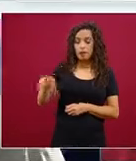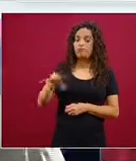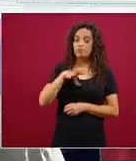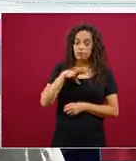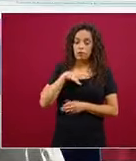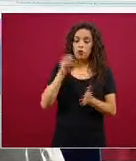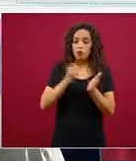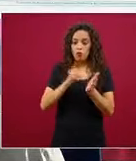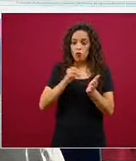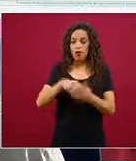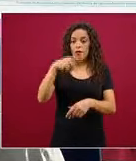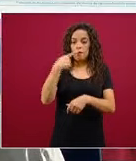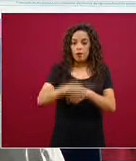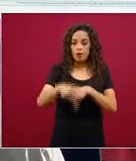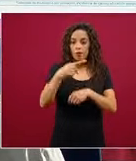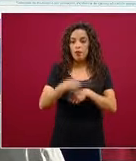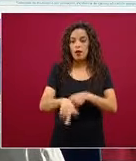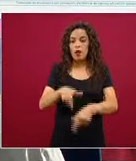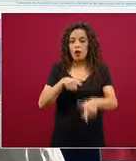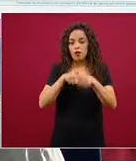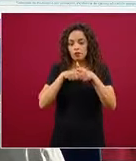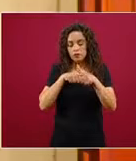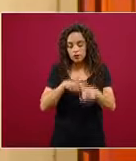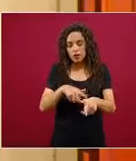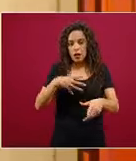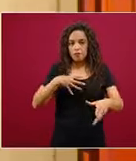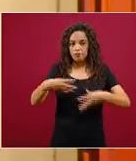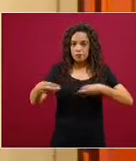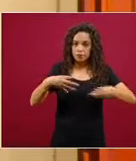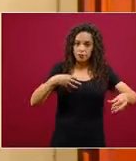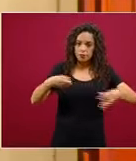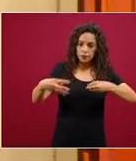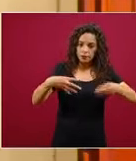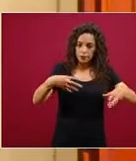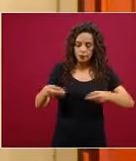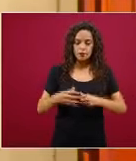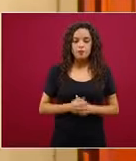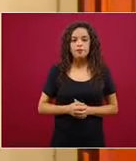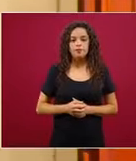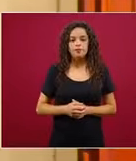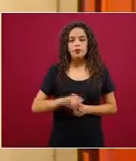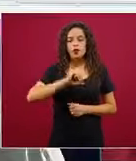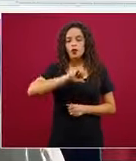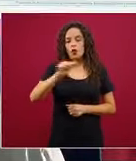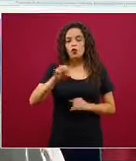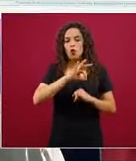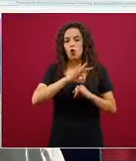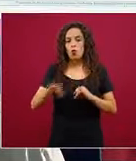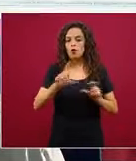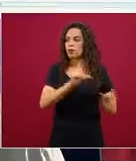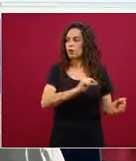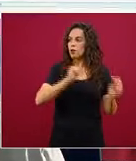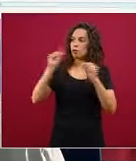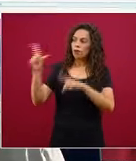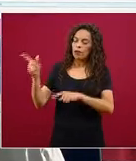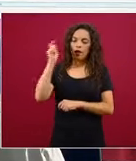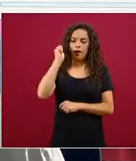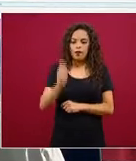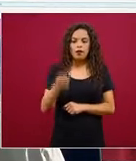continuar con esta transmisión. Terminamos con la última diapositiva, que es la animación de los municipios.